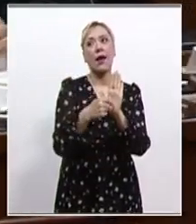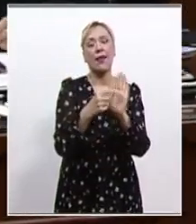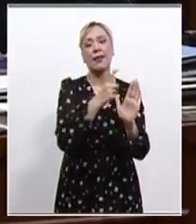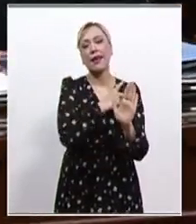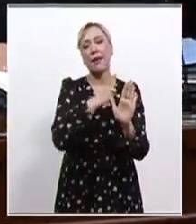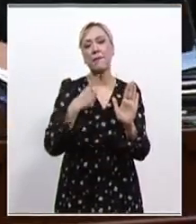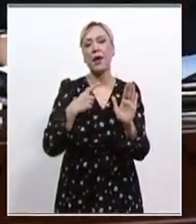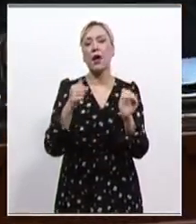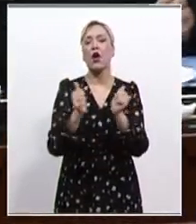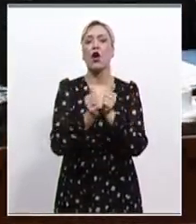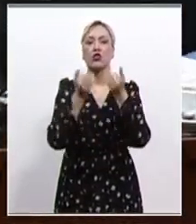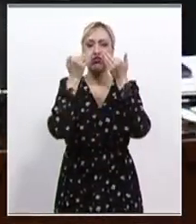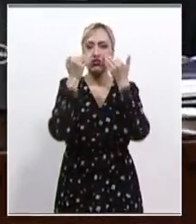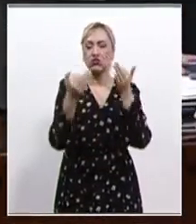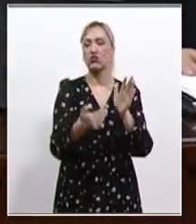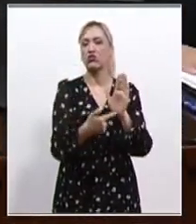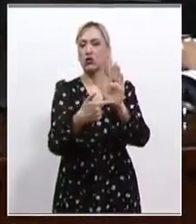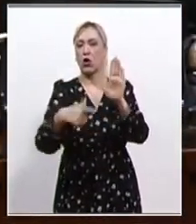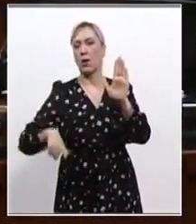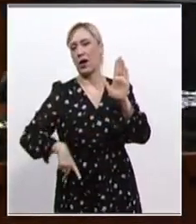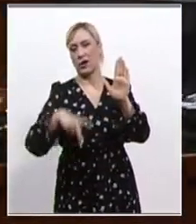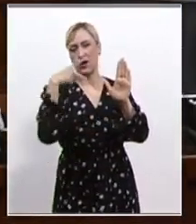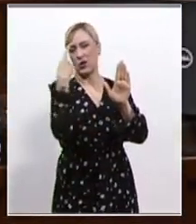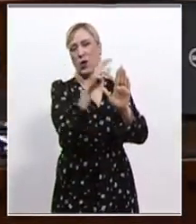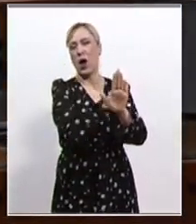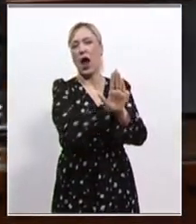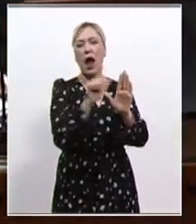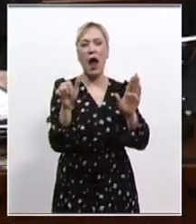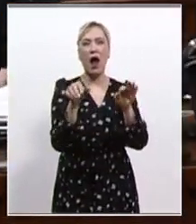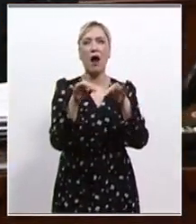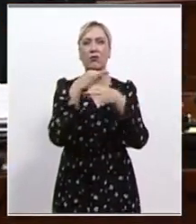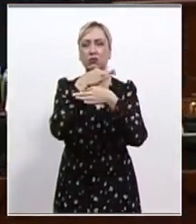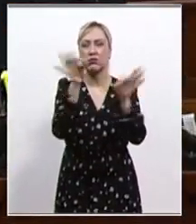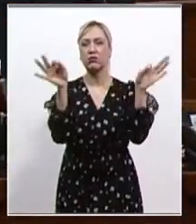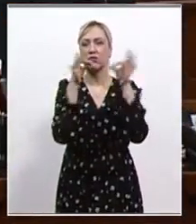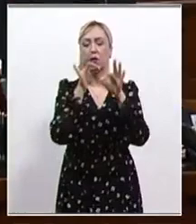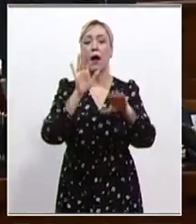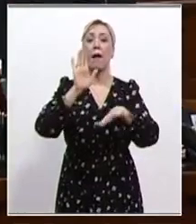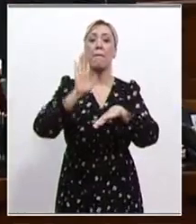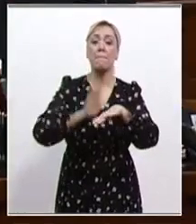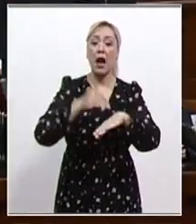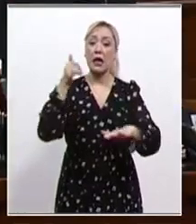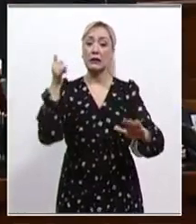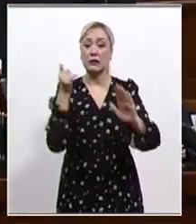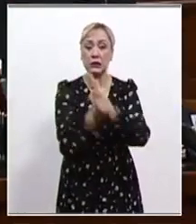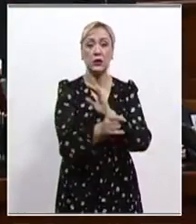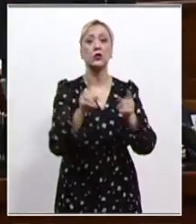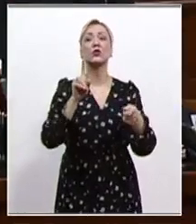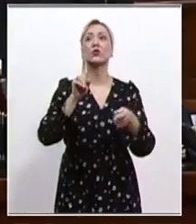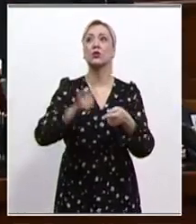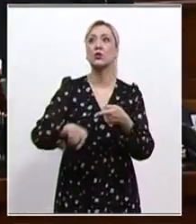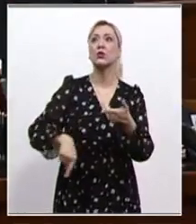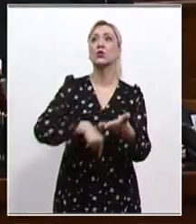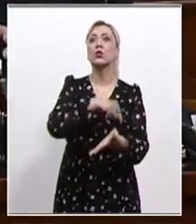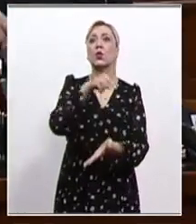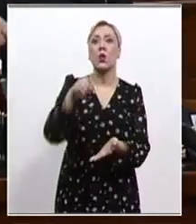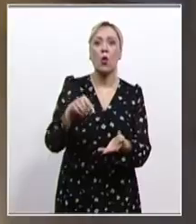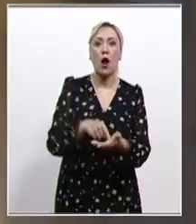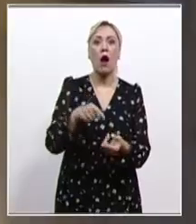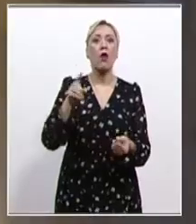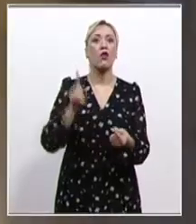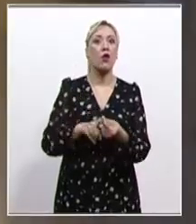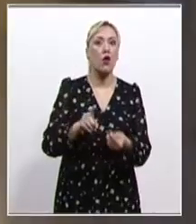formato de versión pública para reservar la información, para preservar la información reservada o